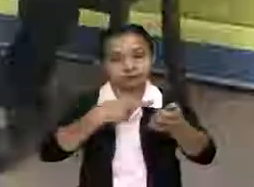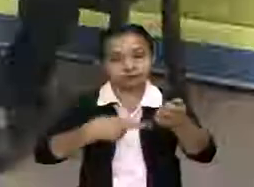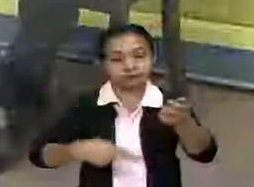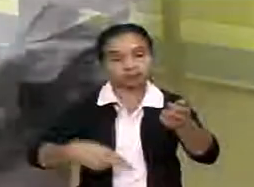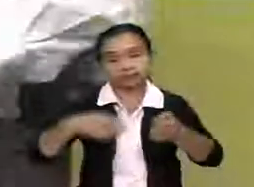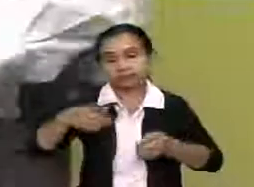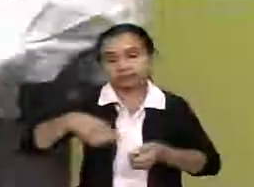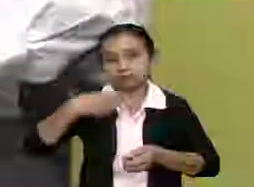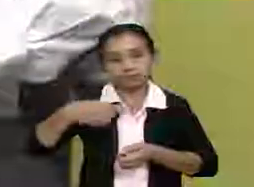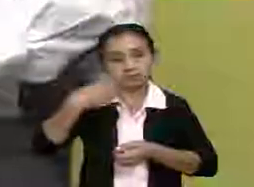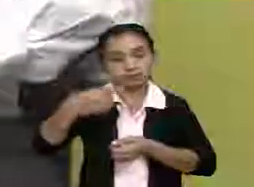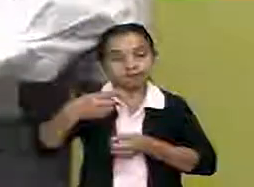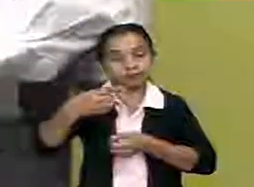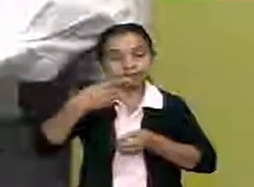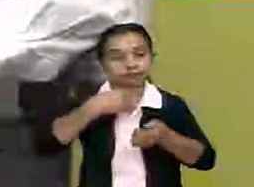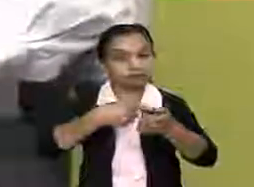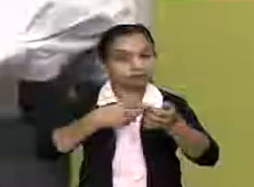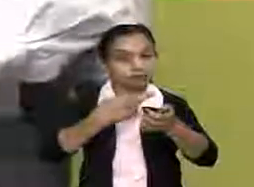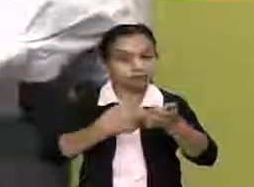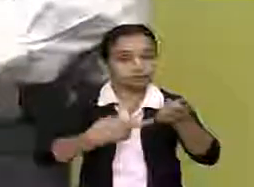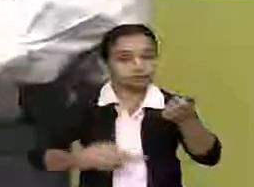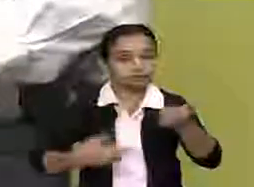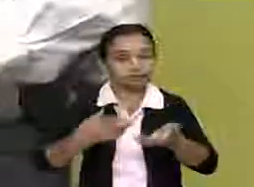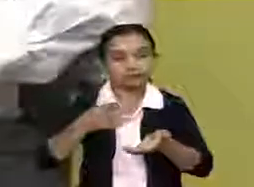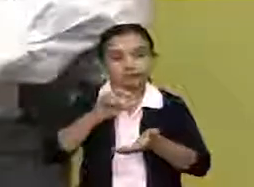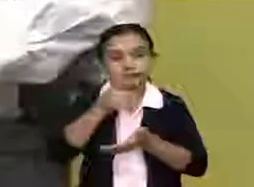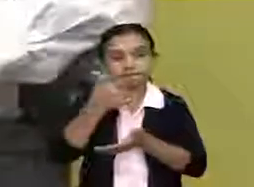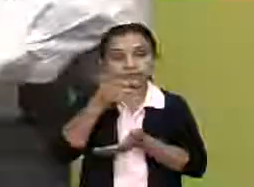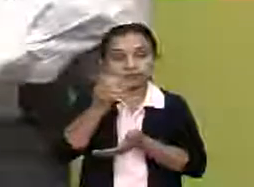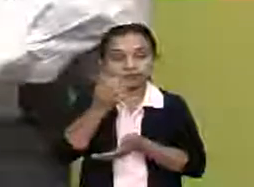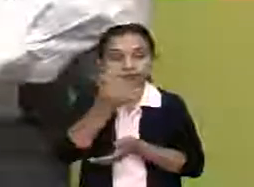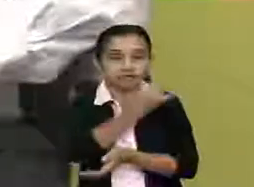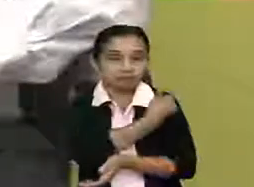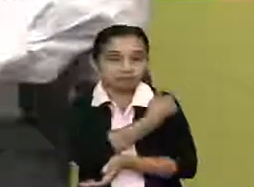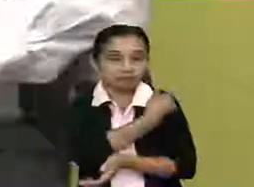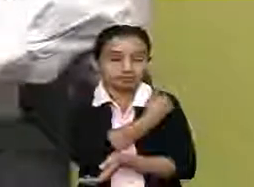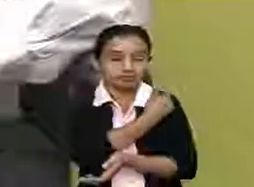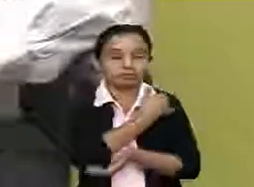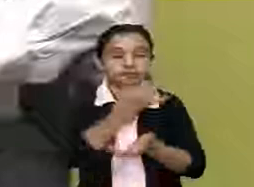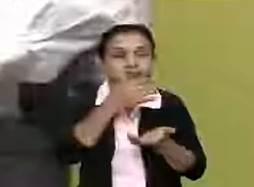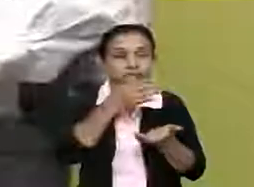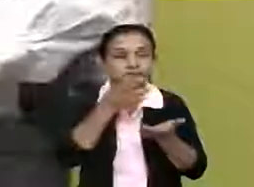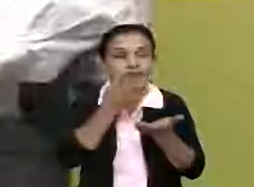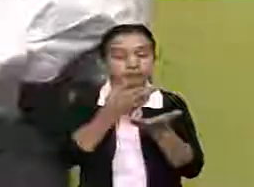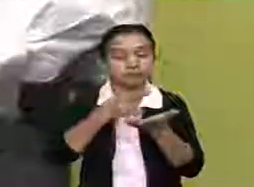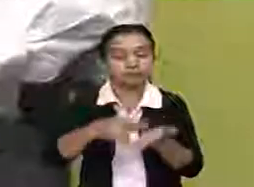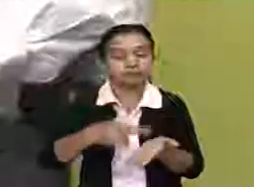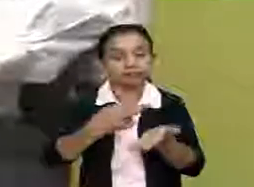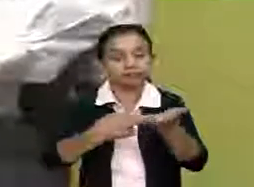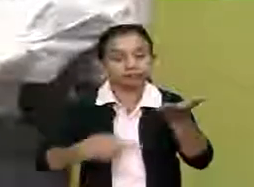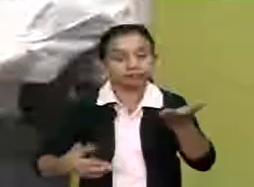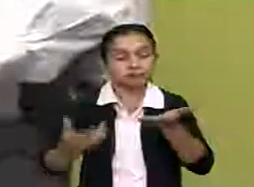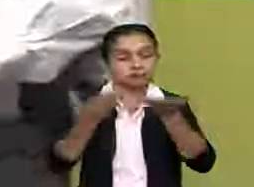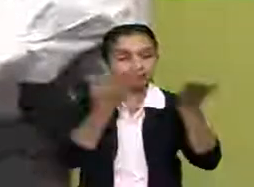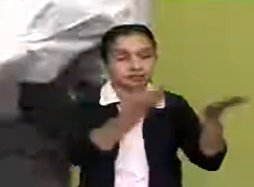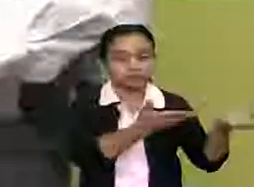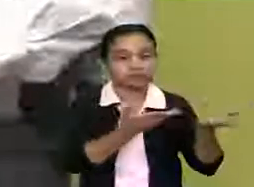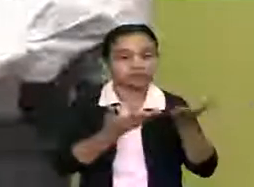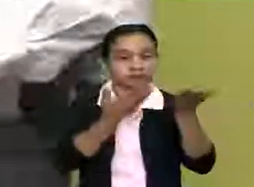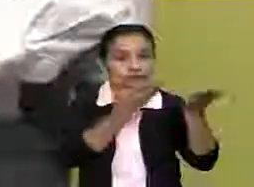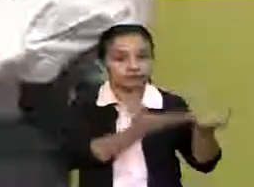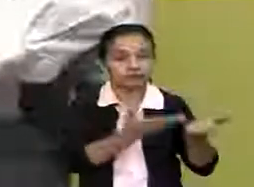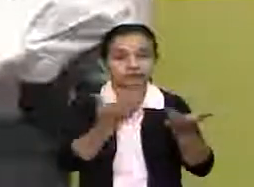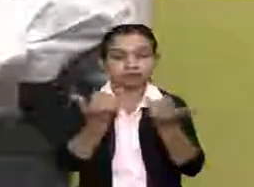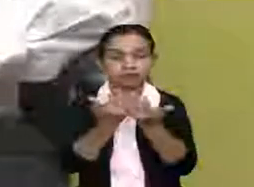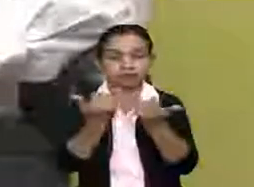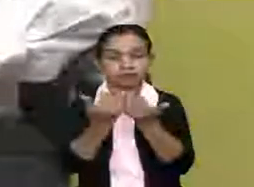para lograr entregar a más de 70 unidades de salud que existen a nivel nacional públicas y privadas lograr entregar los